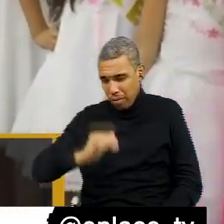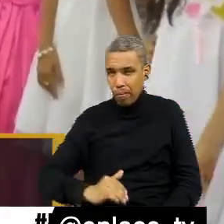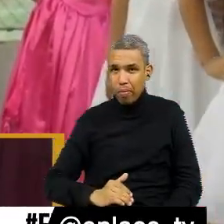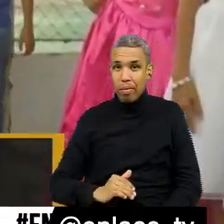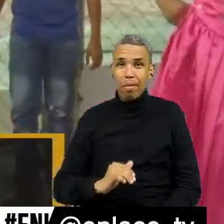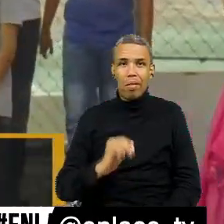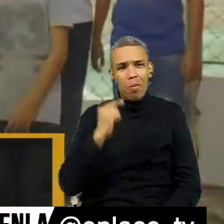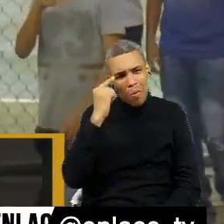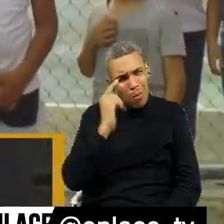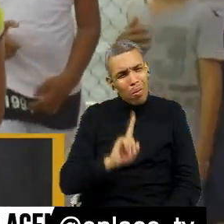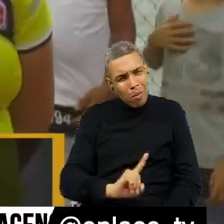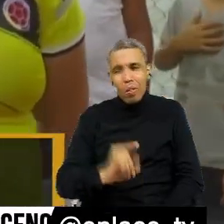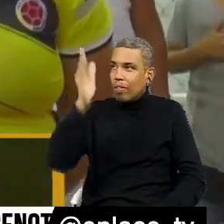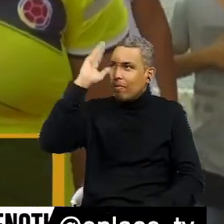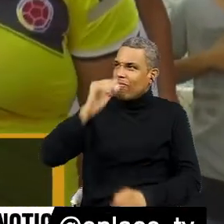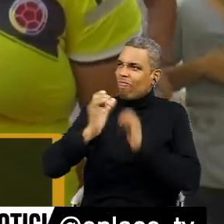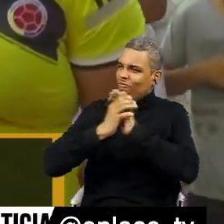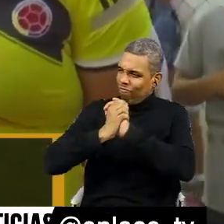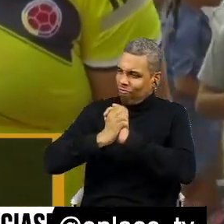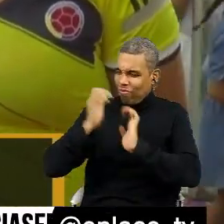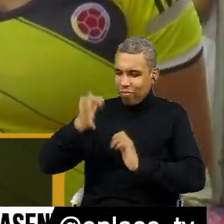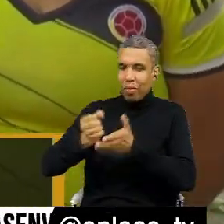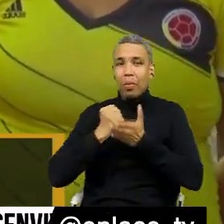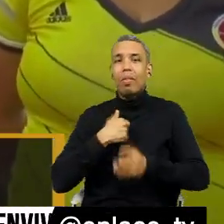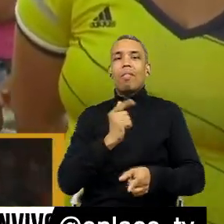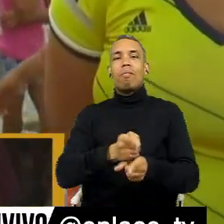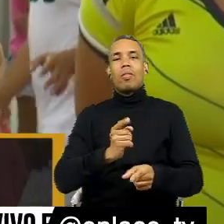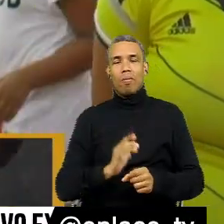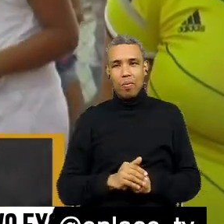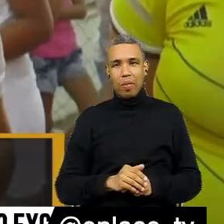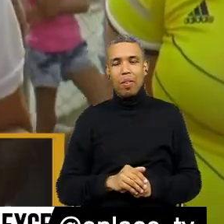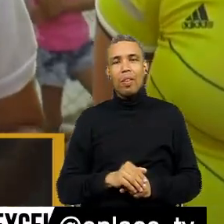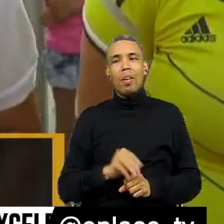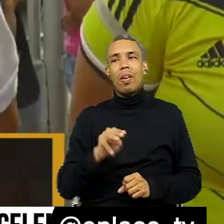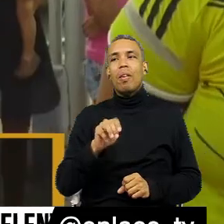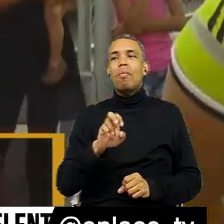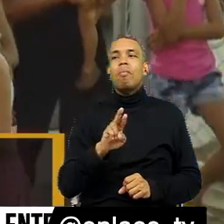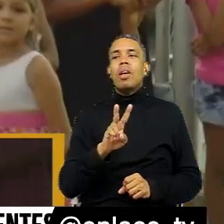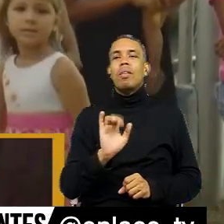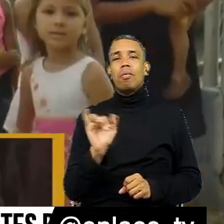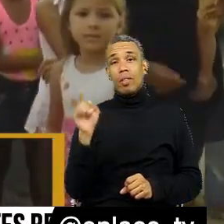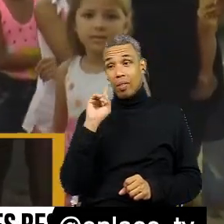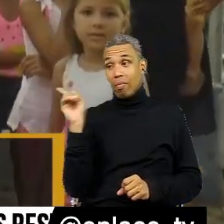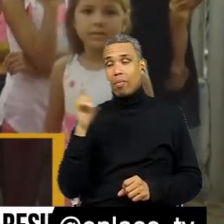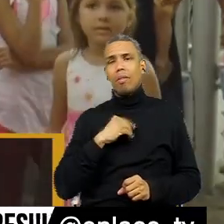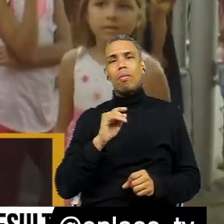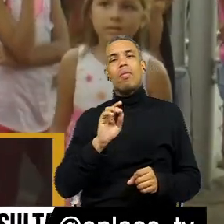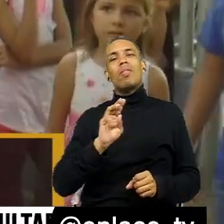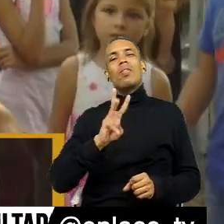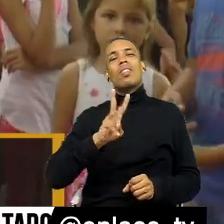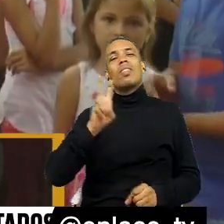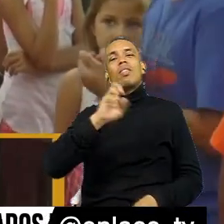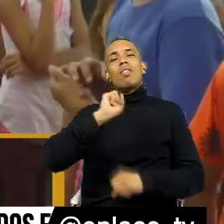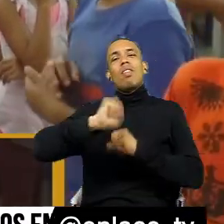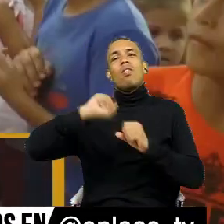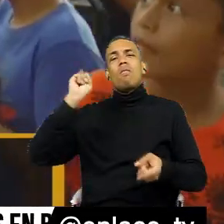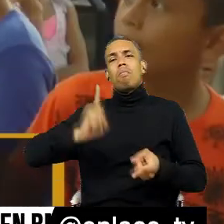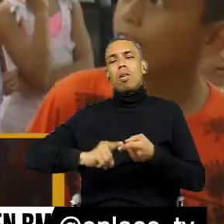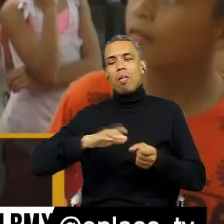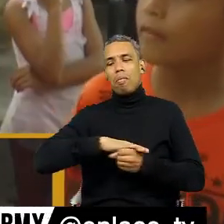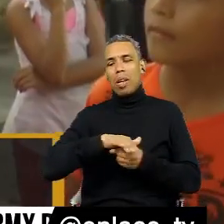vamos. Bueno, Marvin Roa, gracias por haber estado con nosotros en Enlace Noticias. 37 años, cumple hoy entonces el barrio 20 de julio y aquí